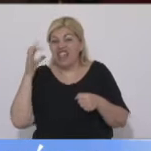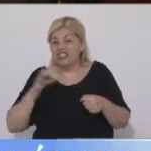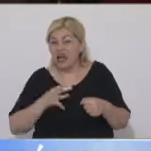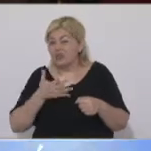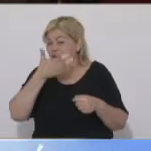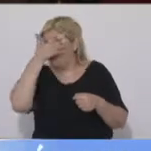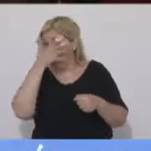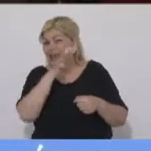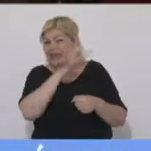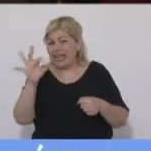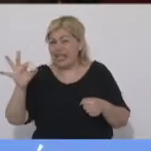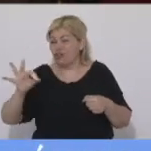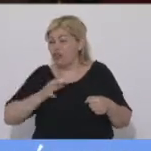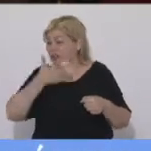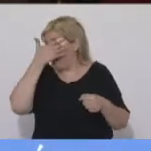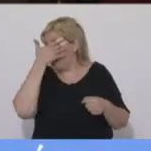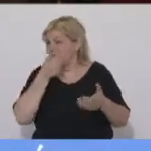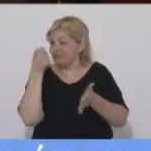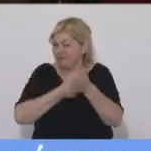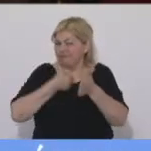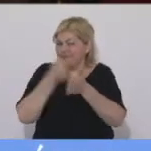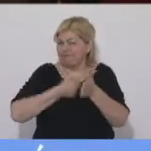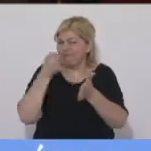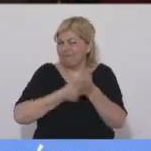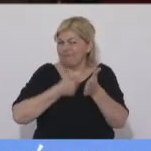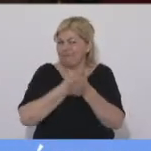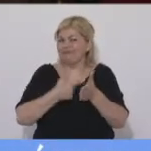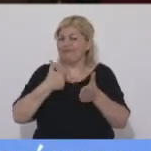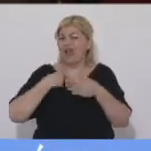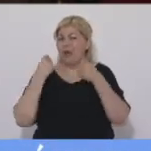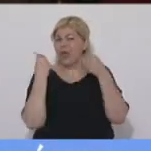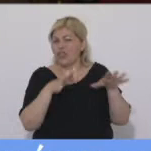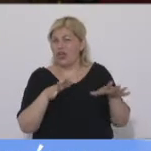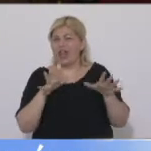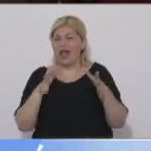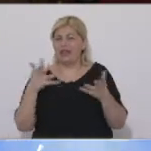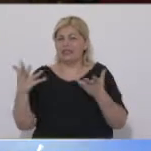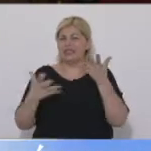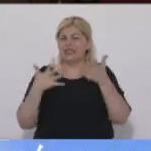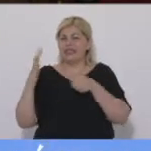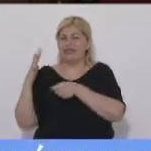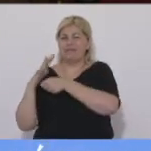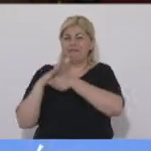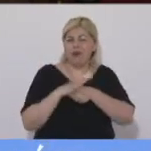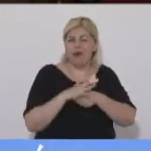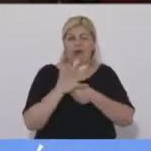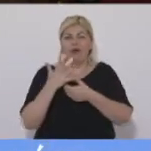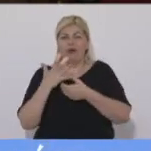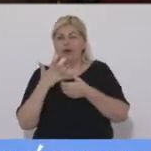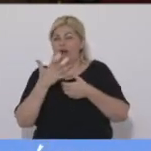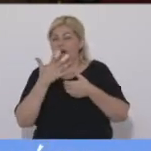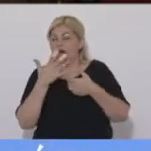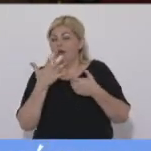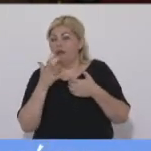exterminio peleando contra todo abandonadas arrinconadas invisibilizadas nos